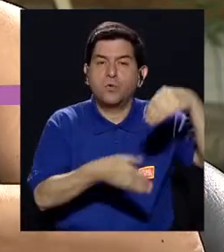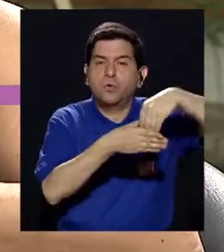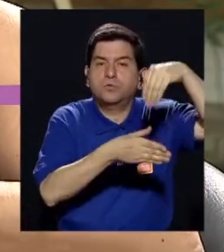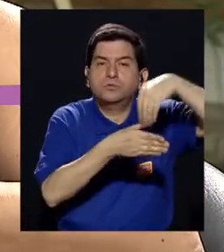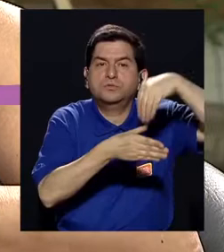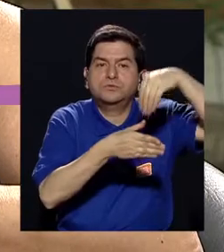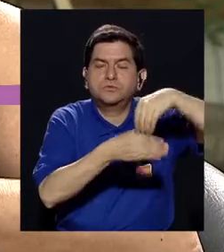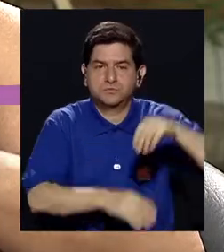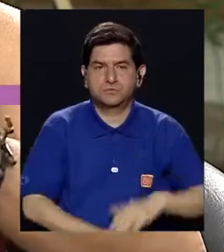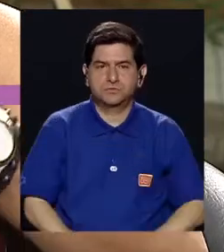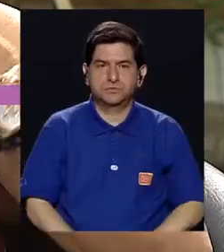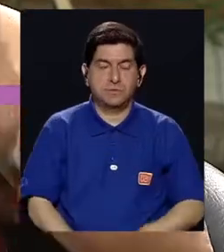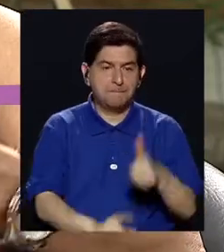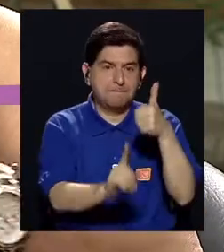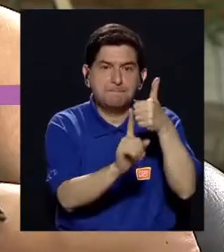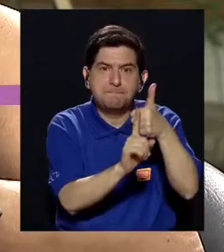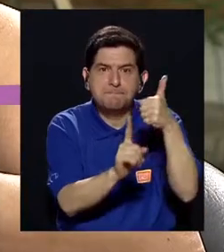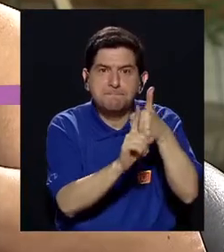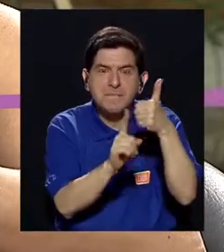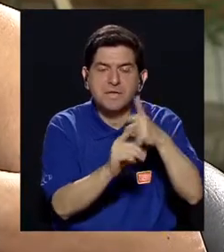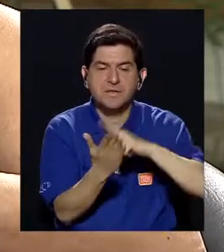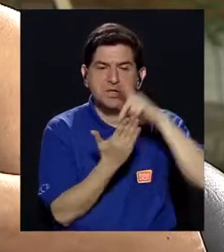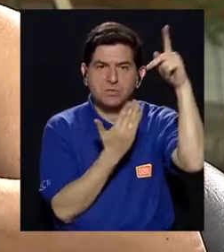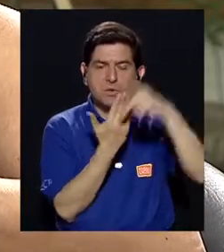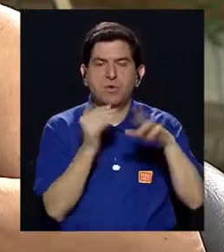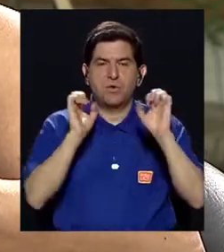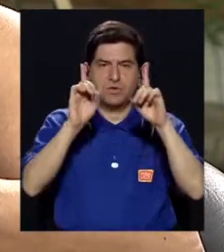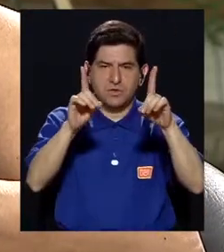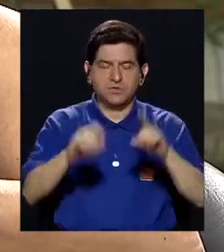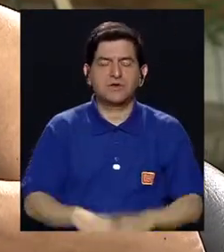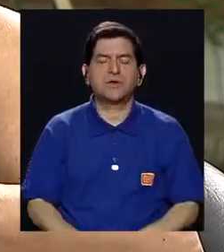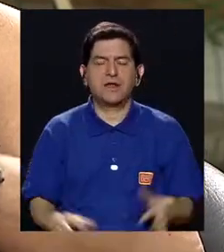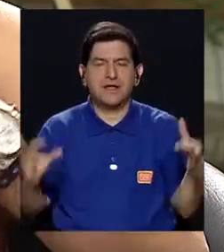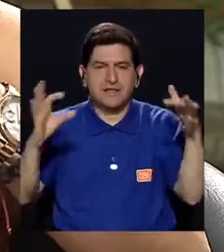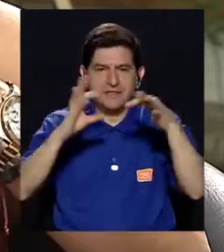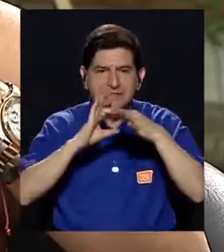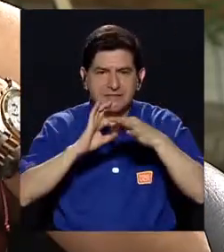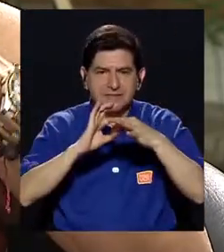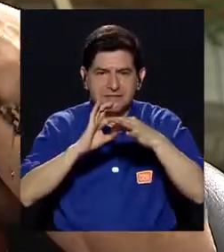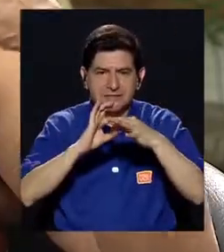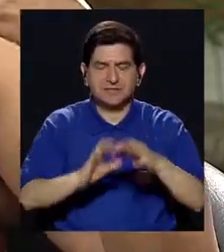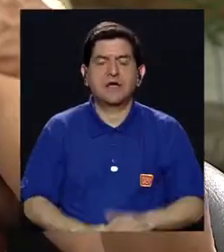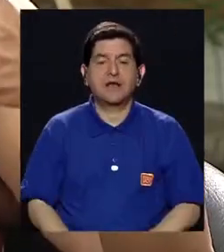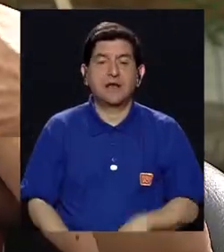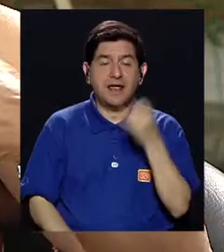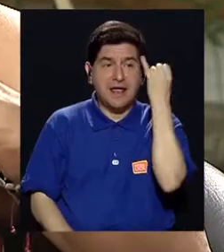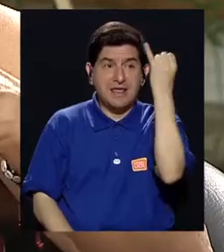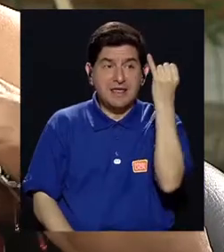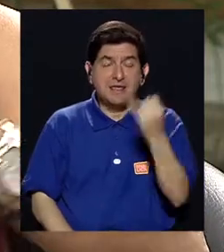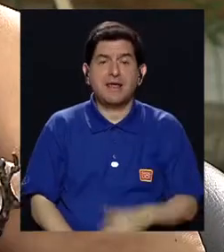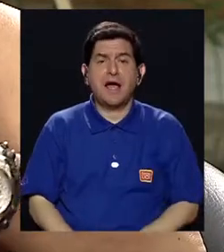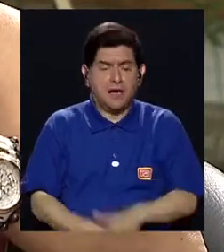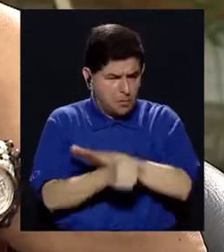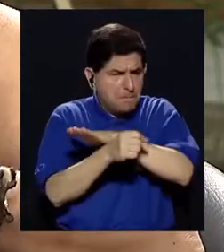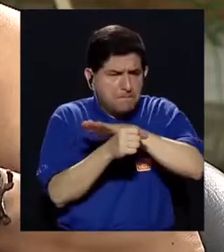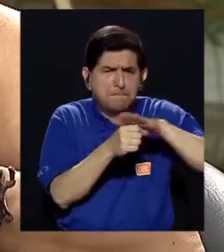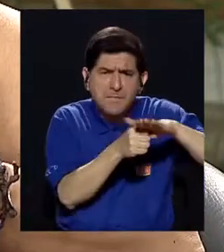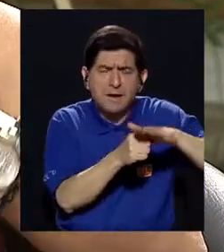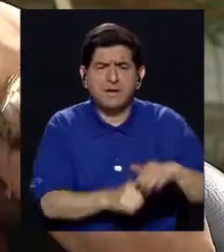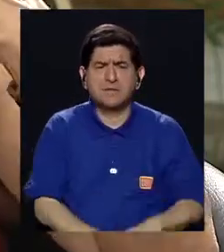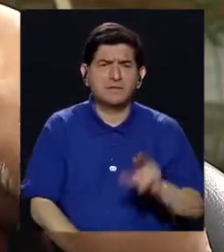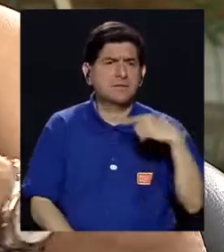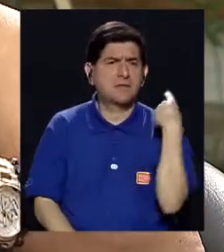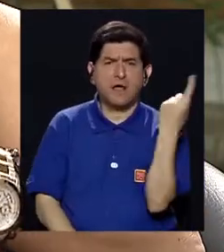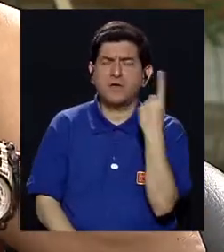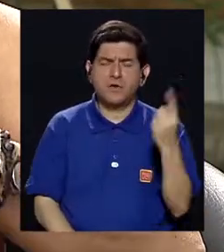aporte para el mismo programa de educación en sexualidad, porque es un marco conceptual muy integral, donde